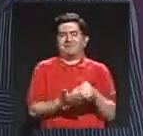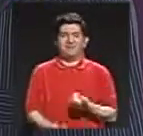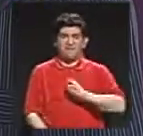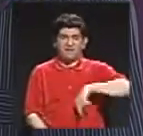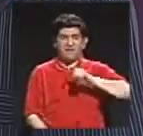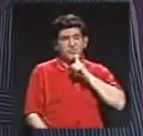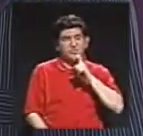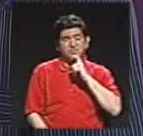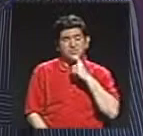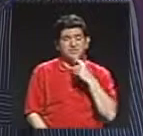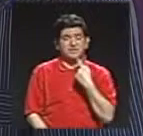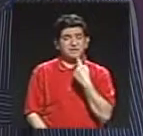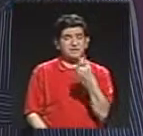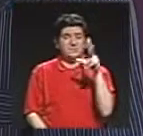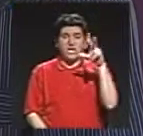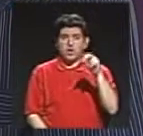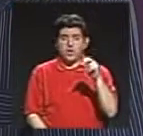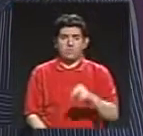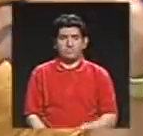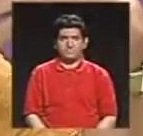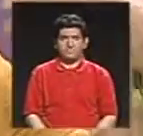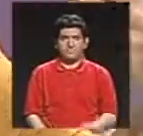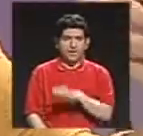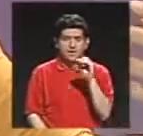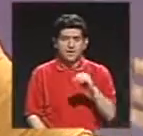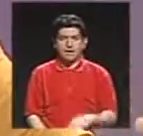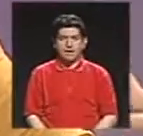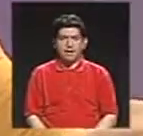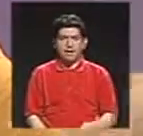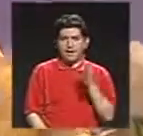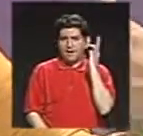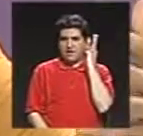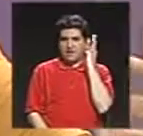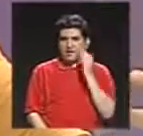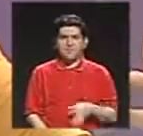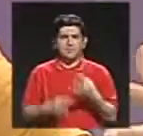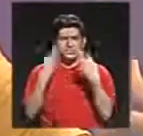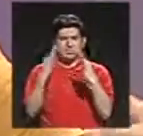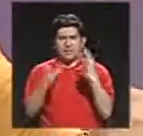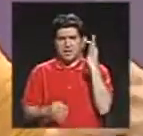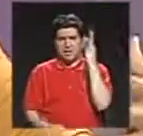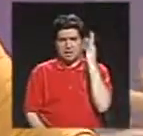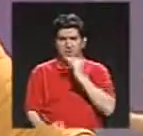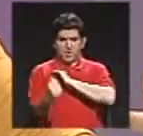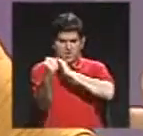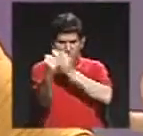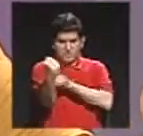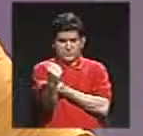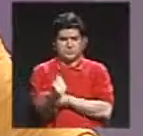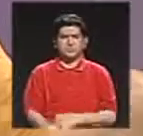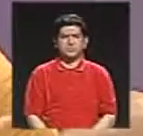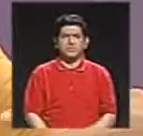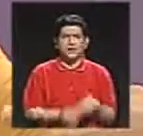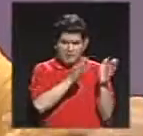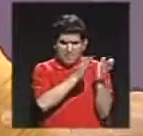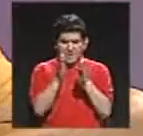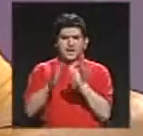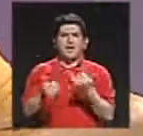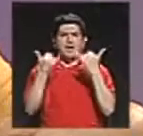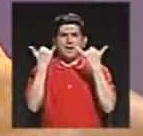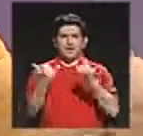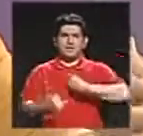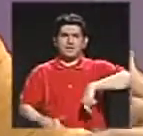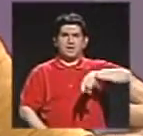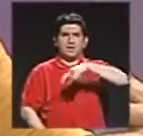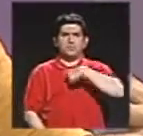cuesta mucho decir que no y desde el feminismo eh Tratamos de que las mujeres se empoderen de que las mujeres se y de que empecemos